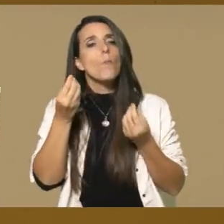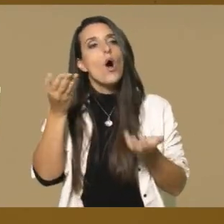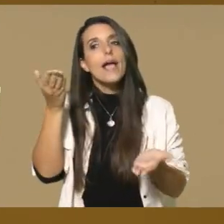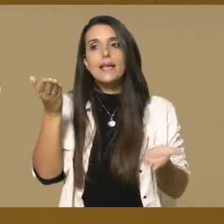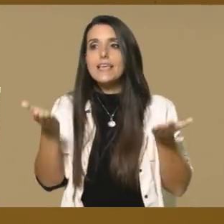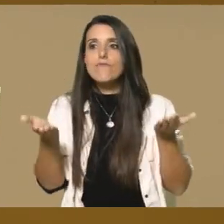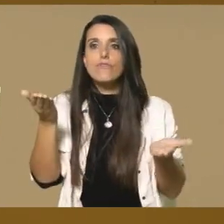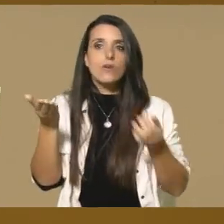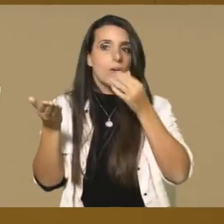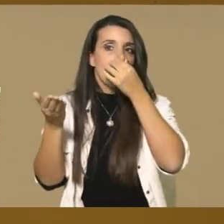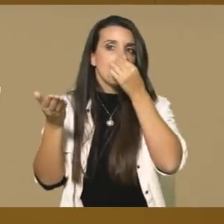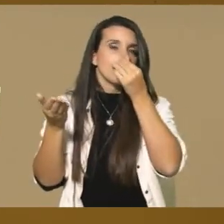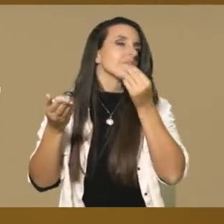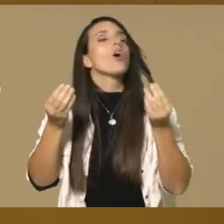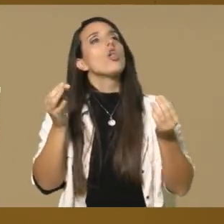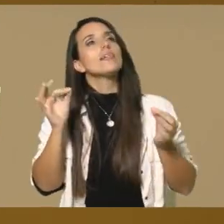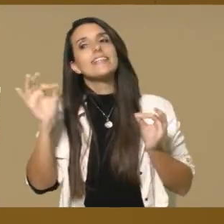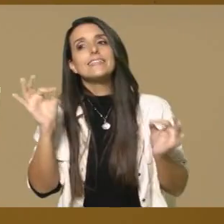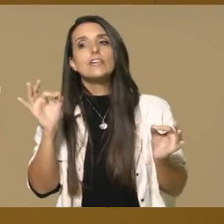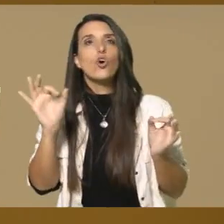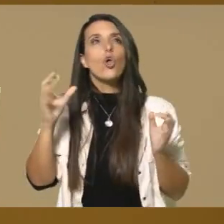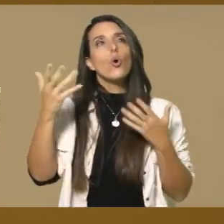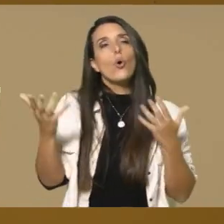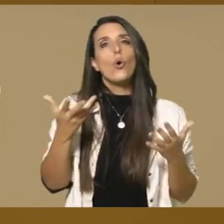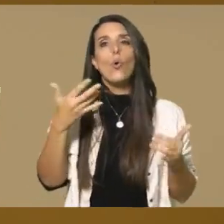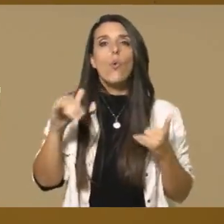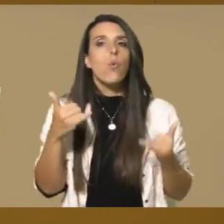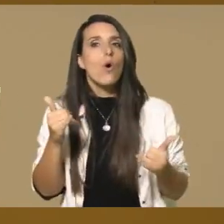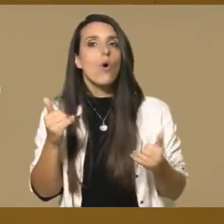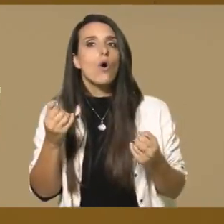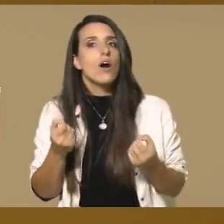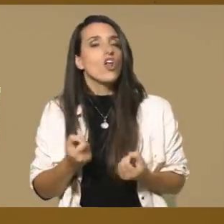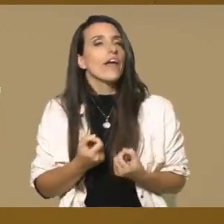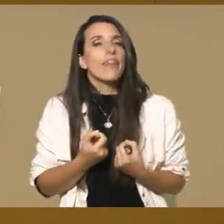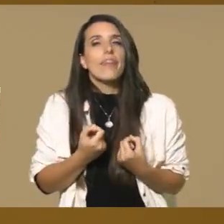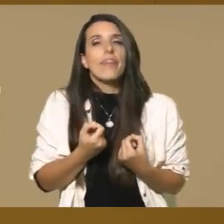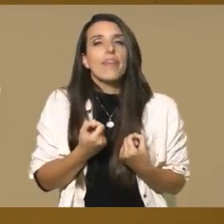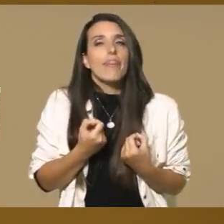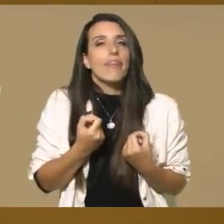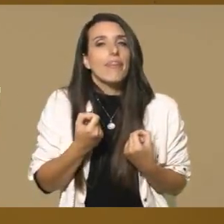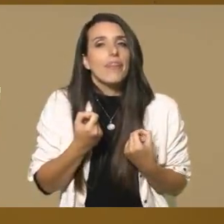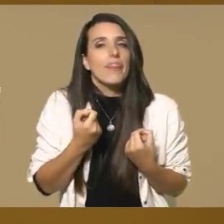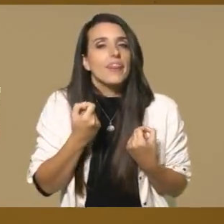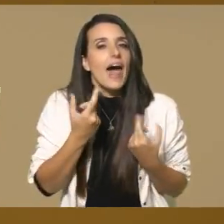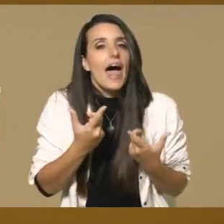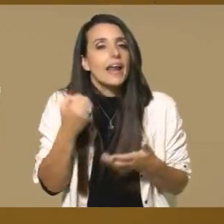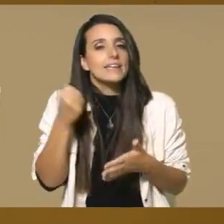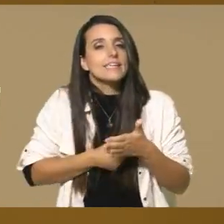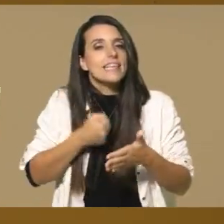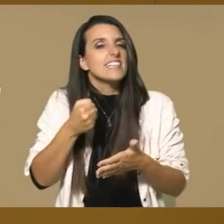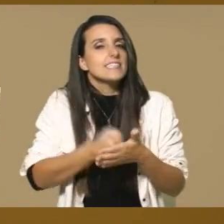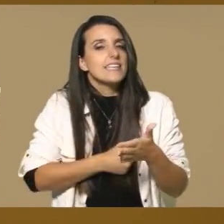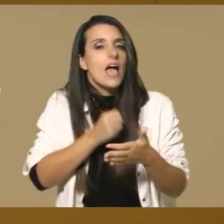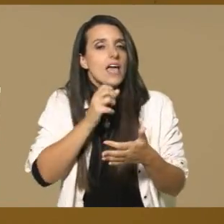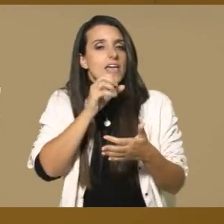eso, verdad? Digo, lo embromado, ¿no? Lo que genera esa resistencia y resiliencia